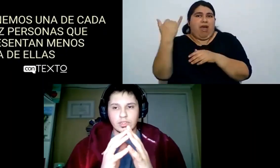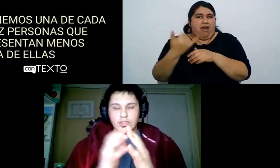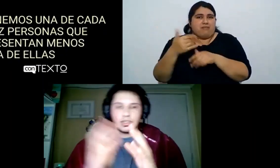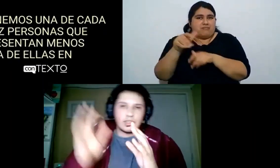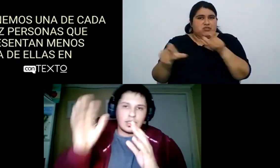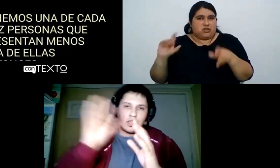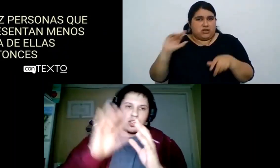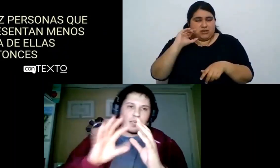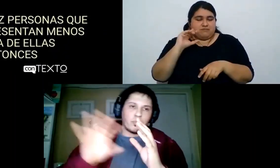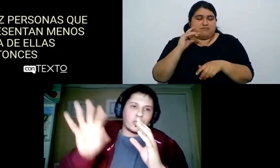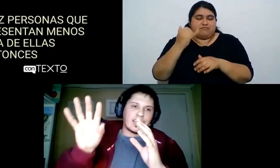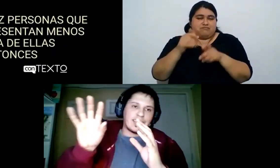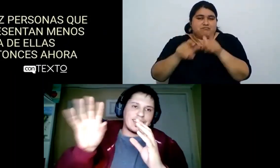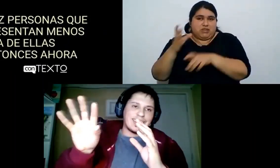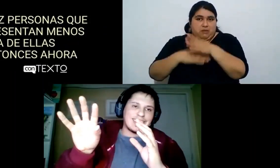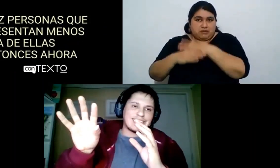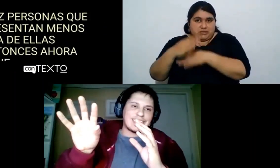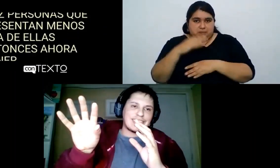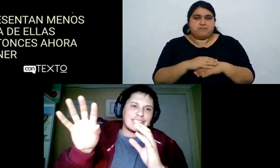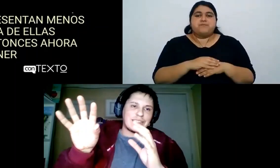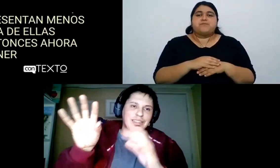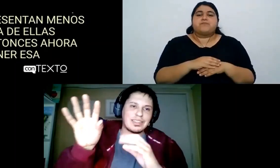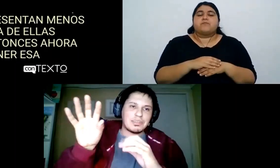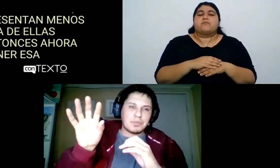Entonces, ahora, poner esa